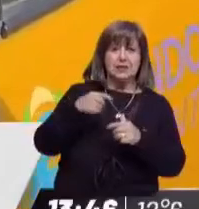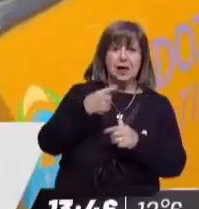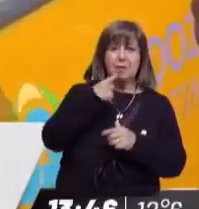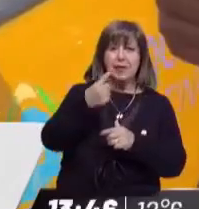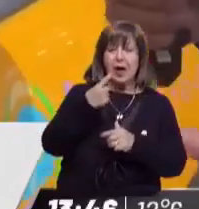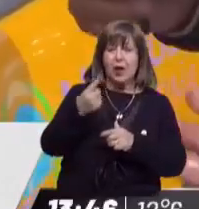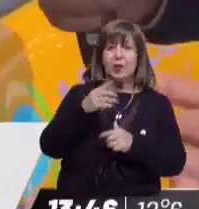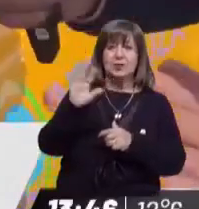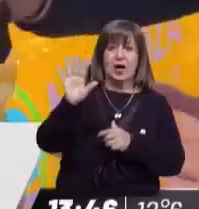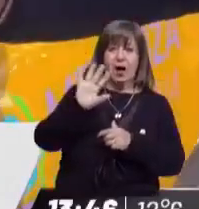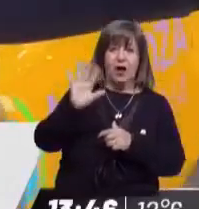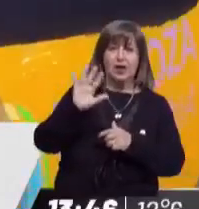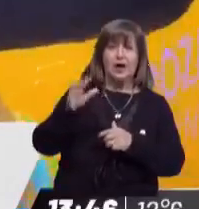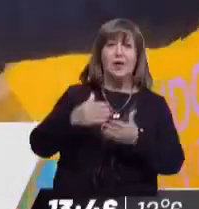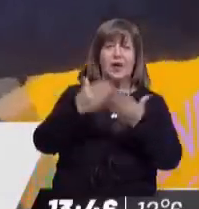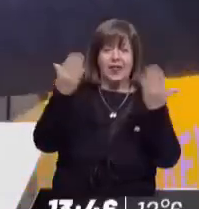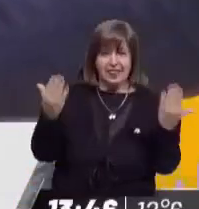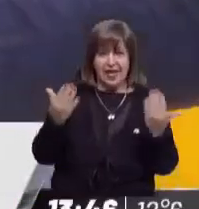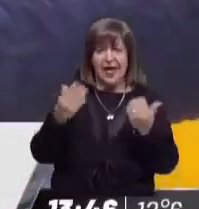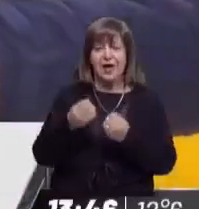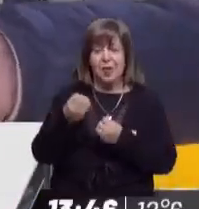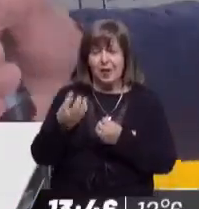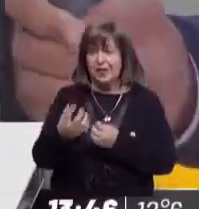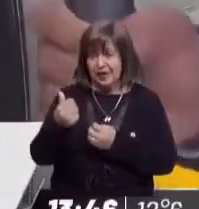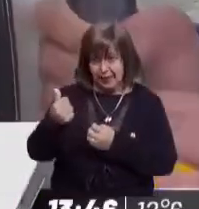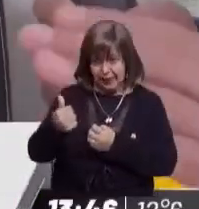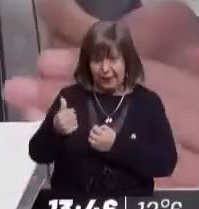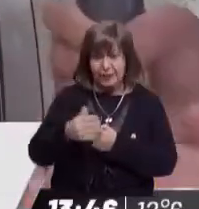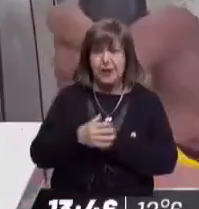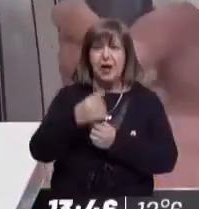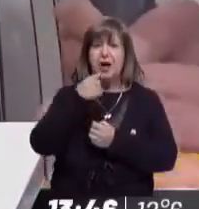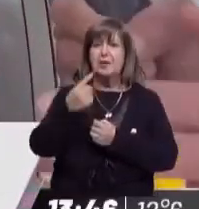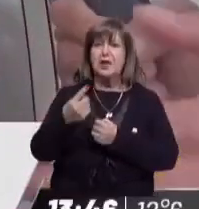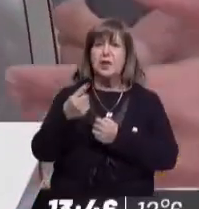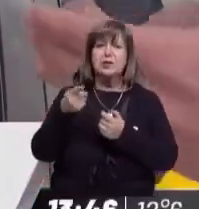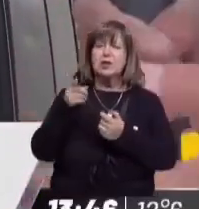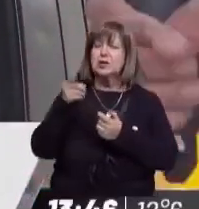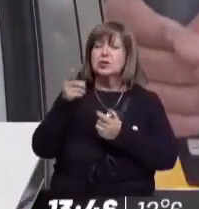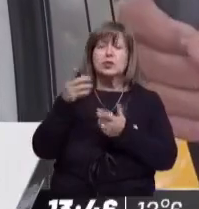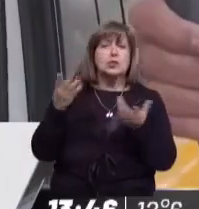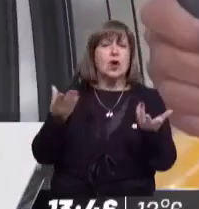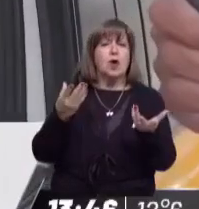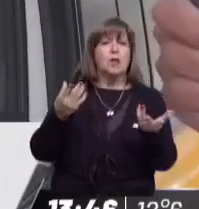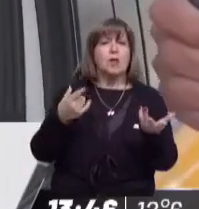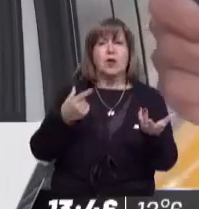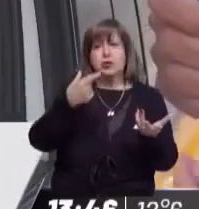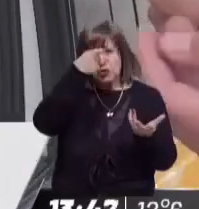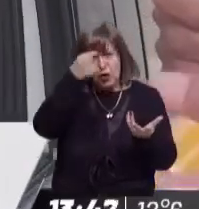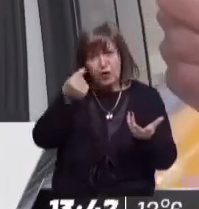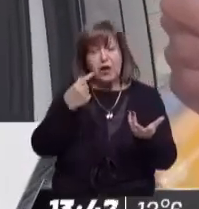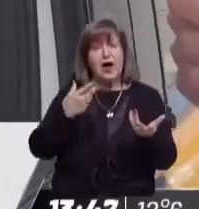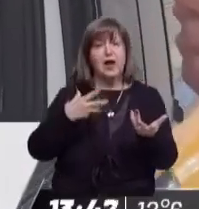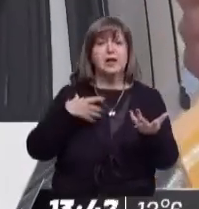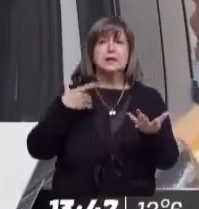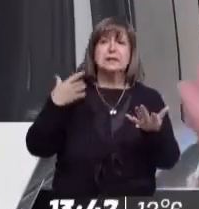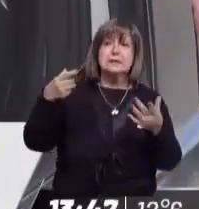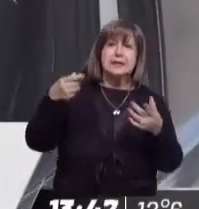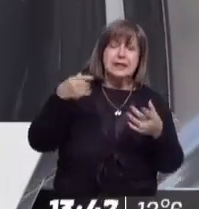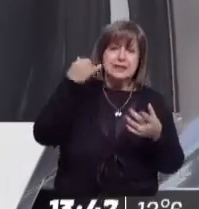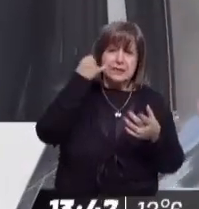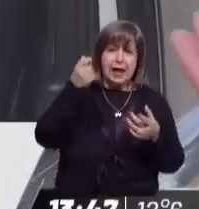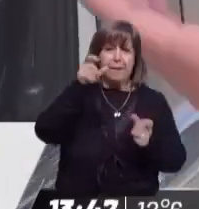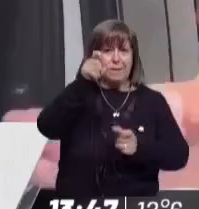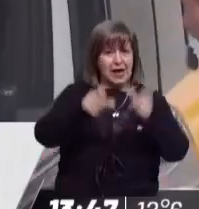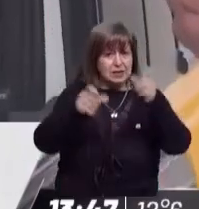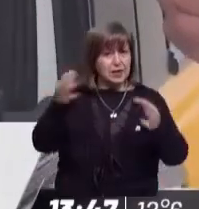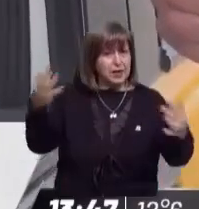alguna charla. ¿Qué tal? Buen mediodía, ¿cómo está? Bien, bien, todo bien. Bueno, estamos averiguando y conociendo la realidad de ustedes puntualmente, de los taxistas, en